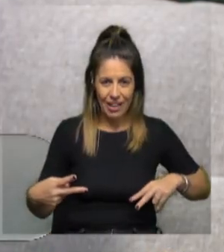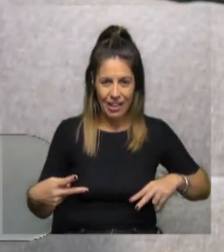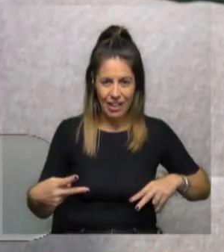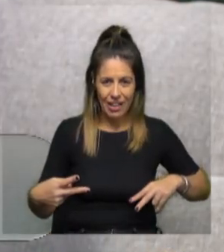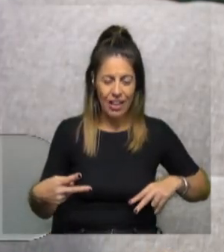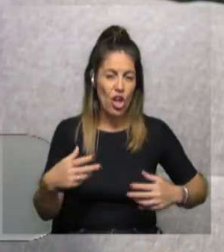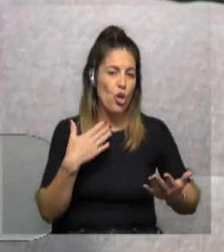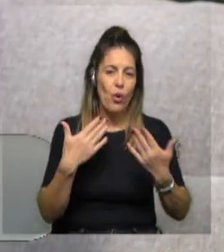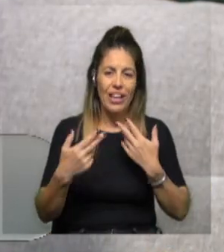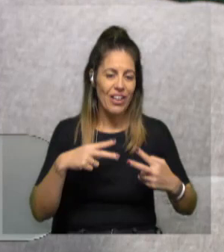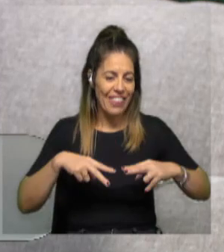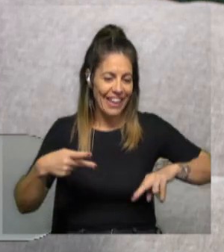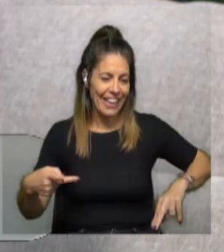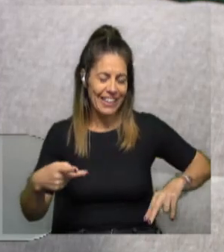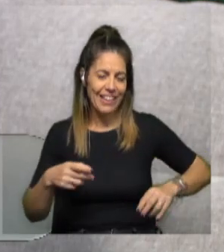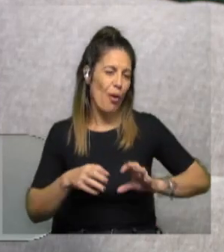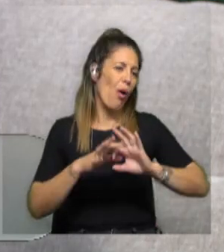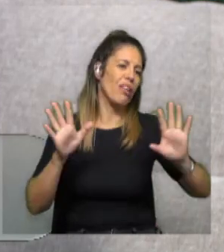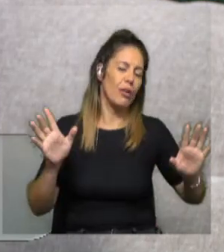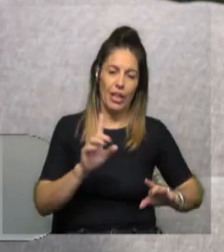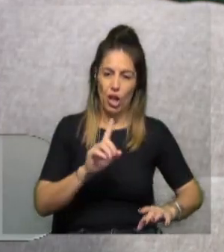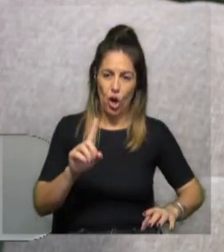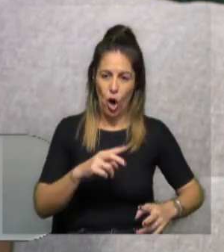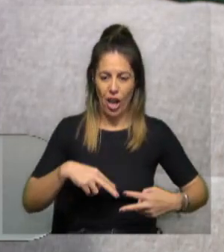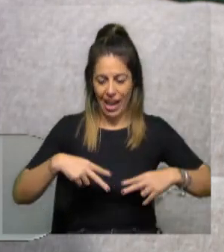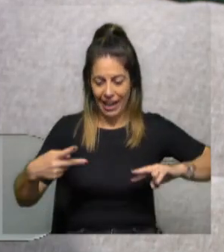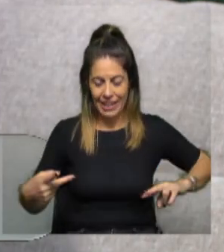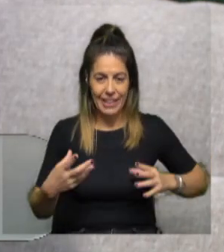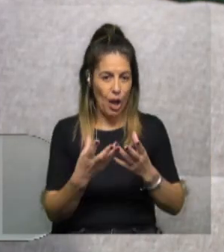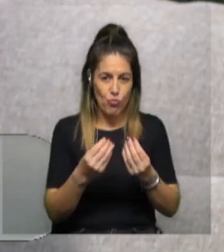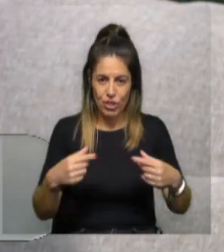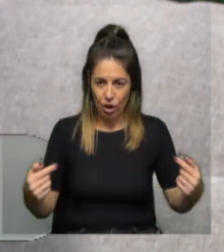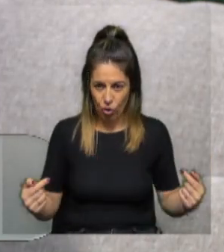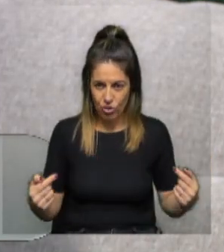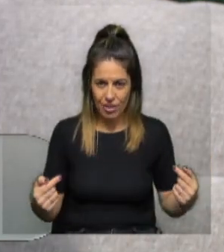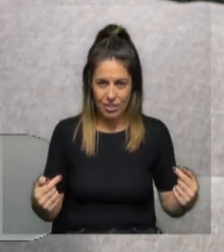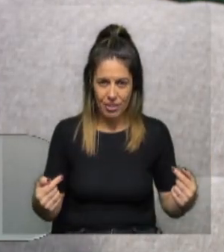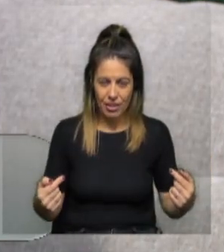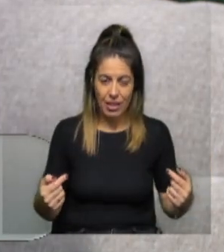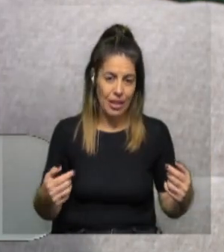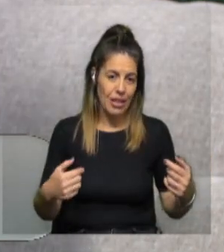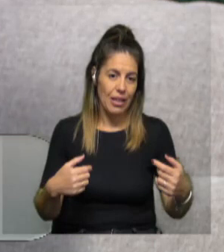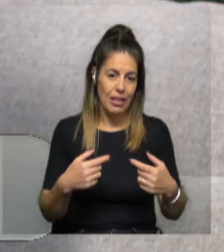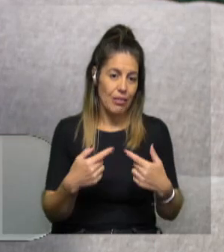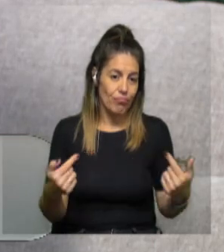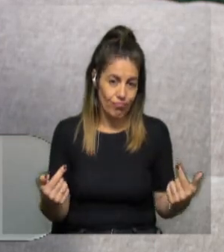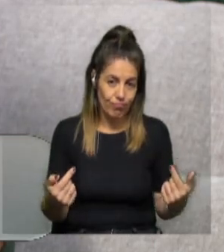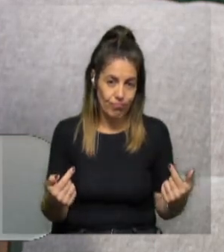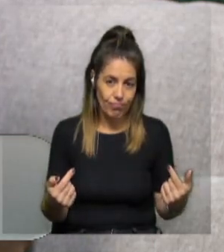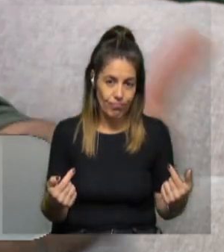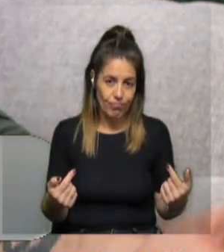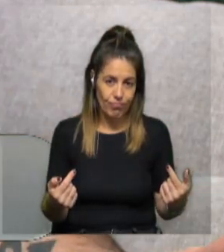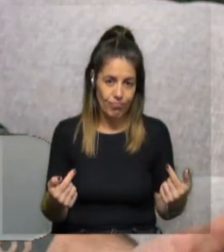no hay que hablar de genética tan así al libre albedrío. La genética tiene un montón de cosas. La genética es un paquete que